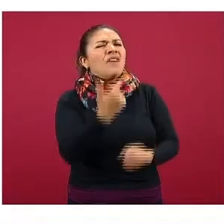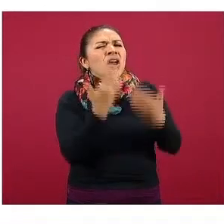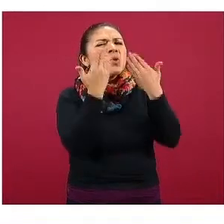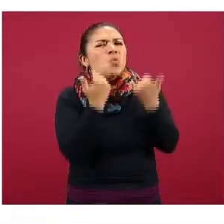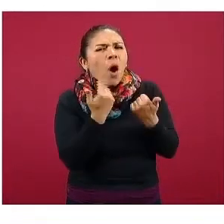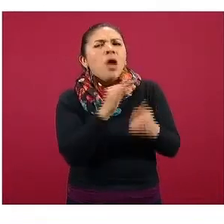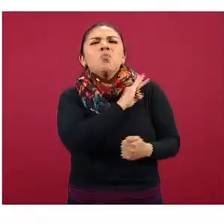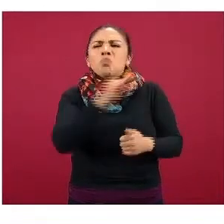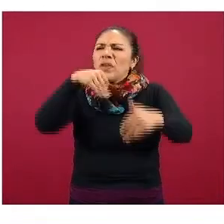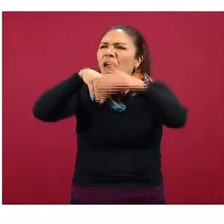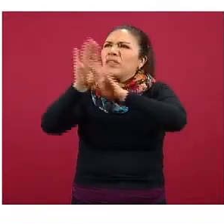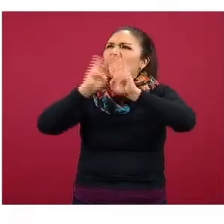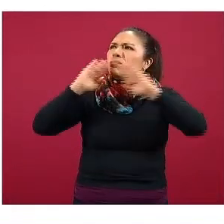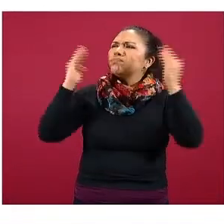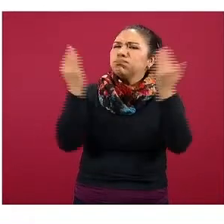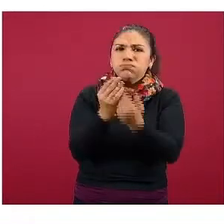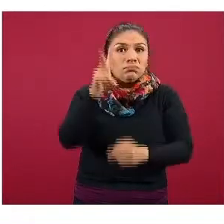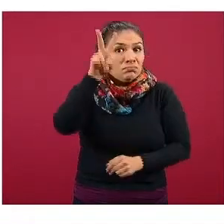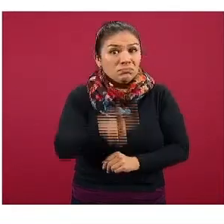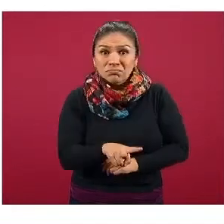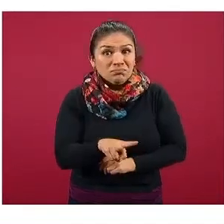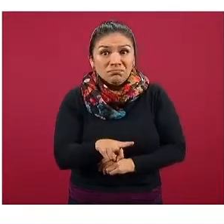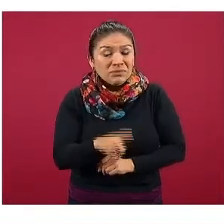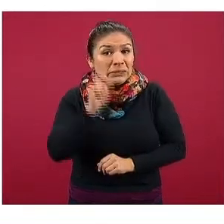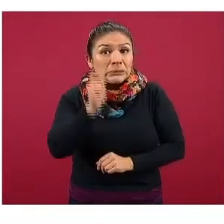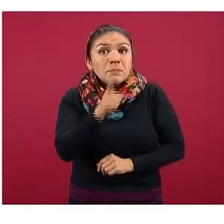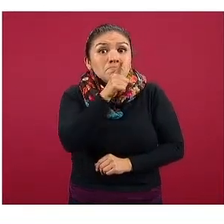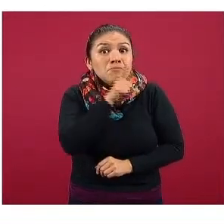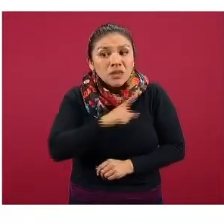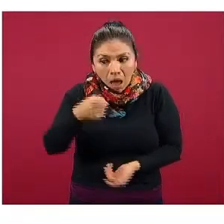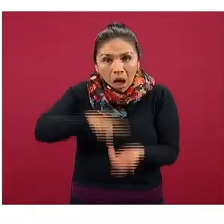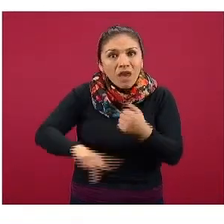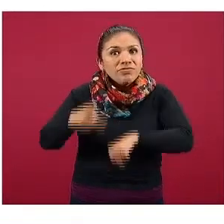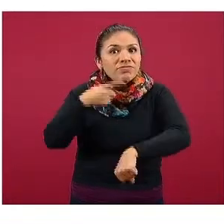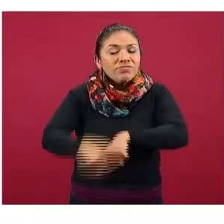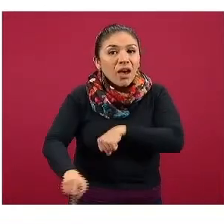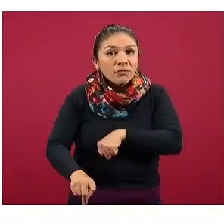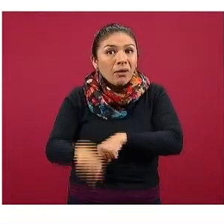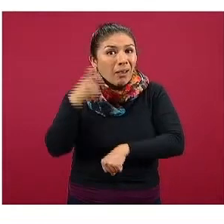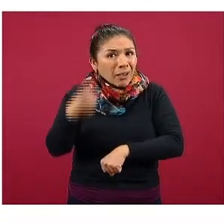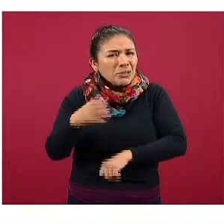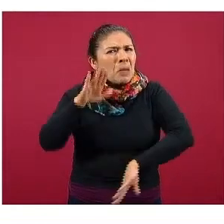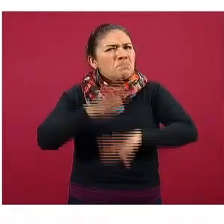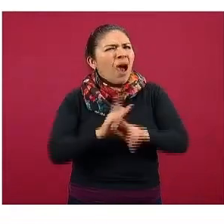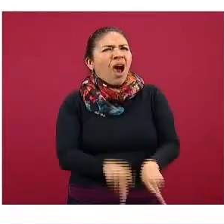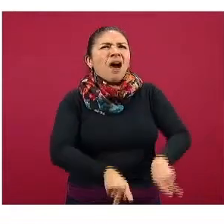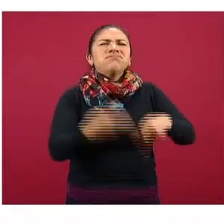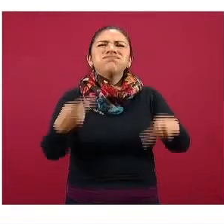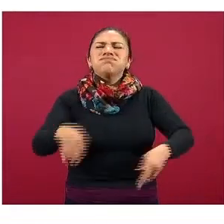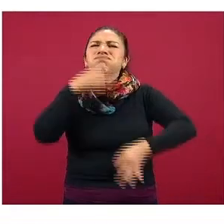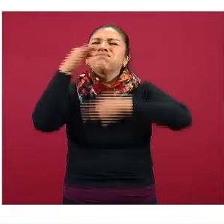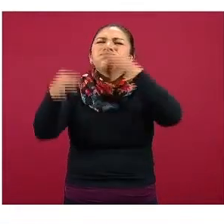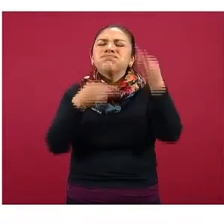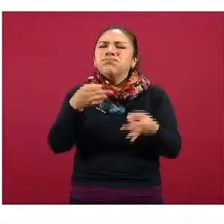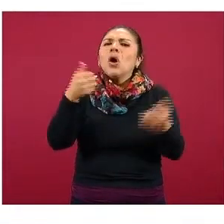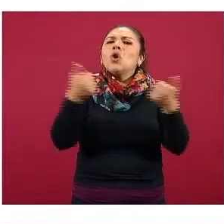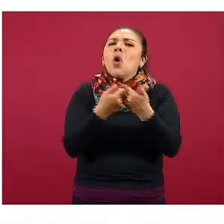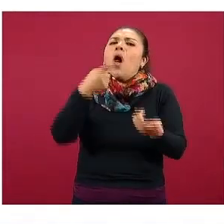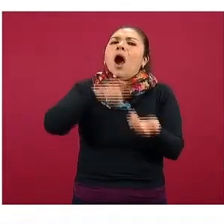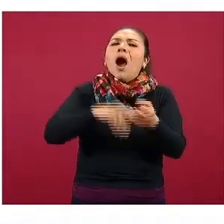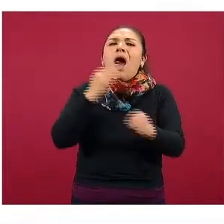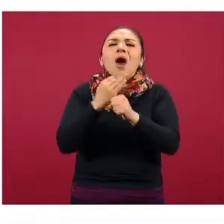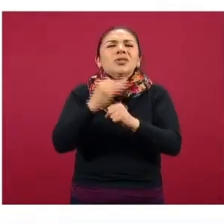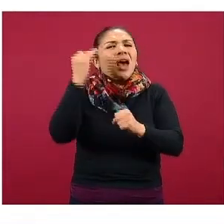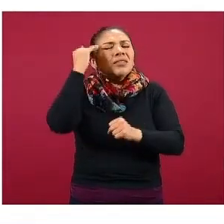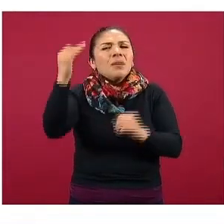lugares cerrados, lo cual es falso porque generan mucho daño, y esto se ha explotado a raíz de la cuarentena. Entonces, ¿qué es